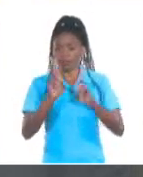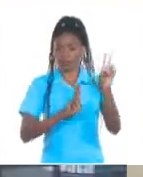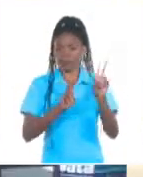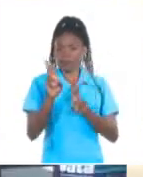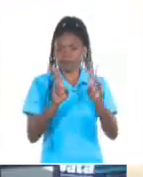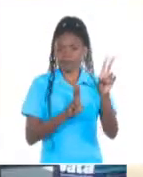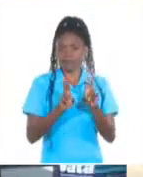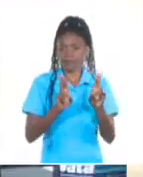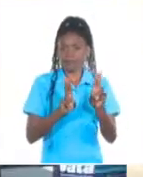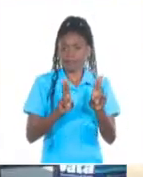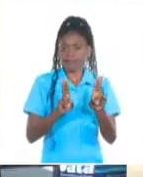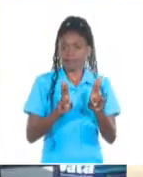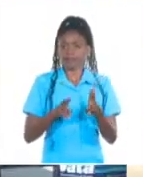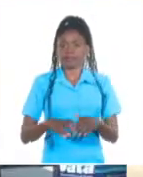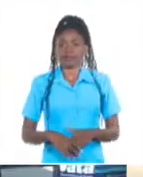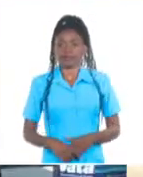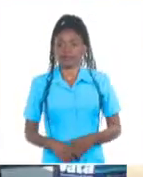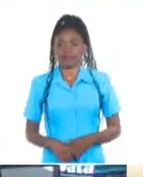de